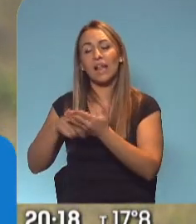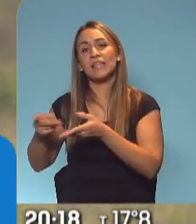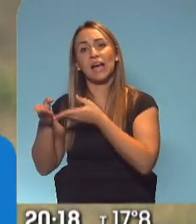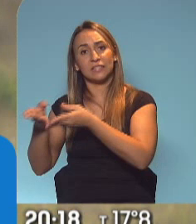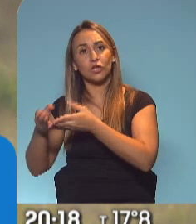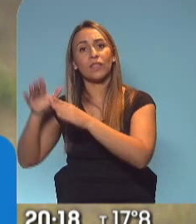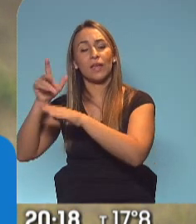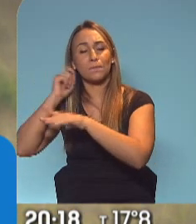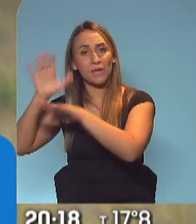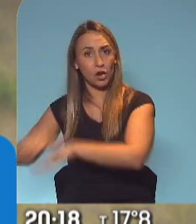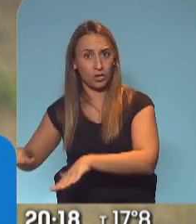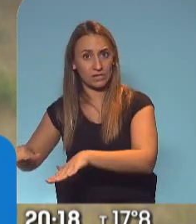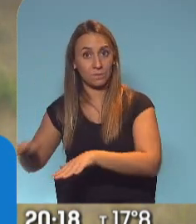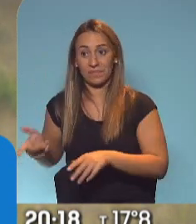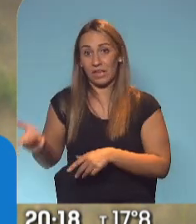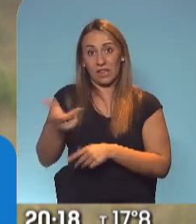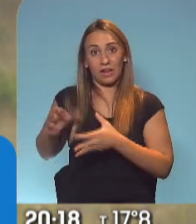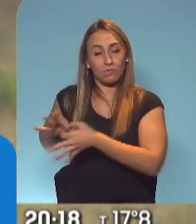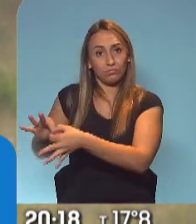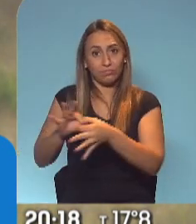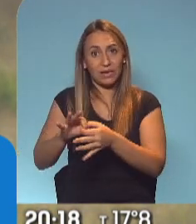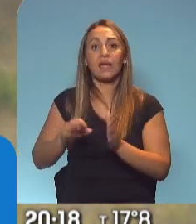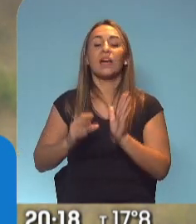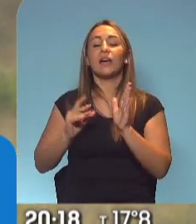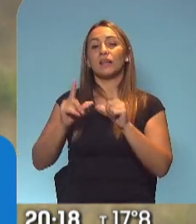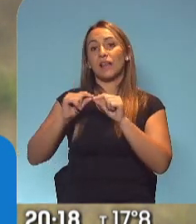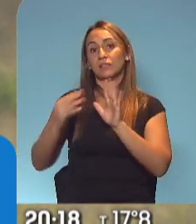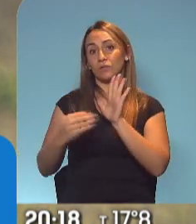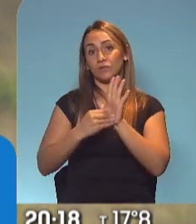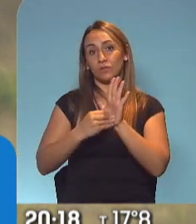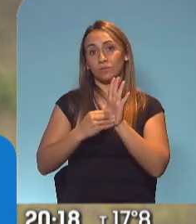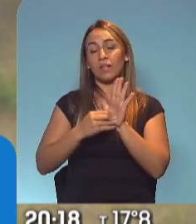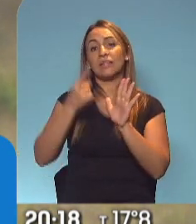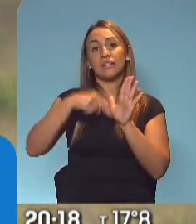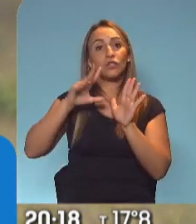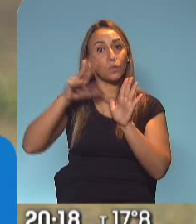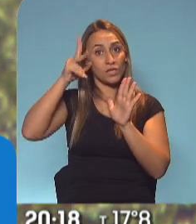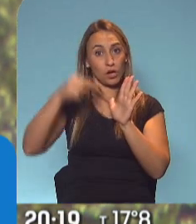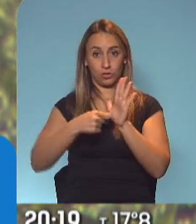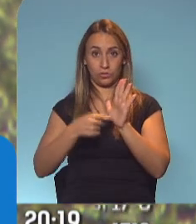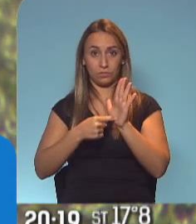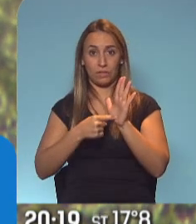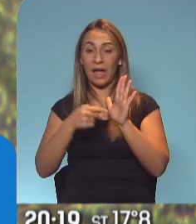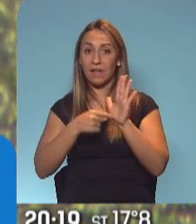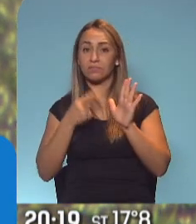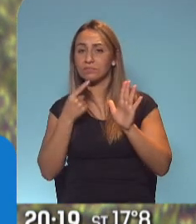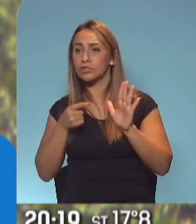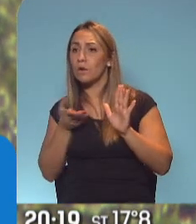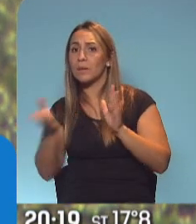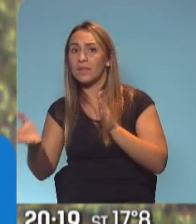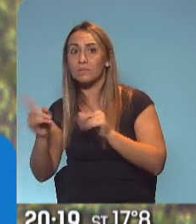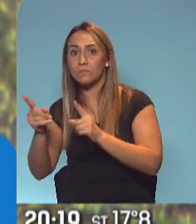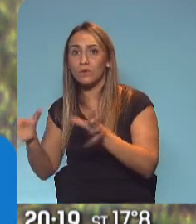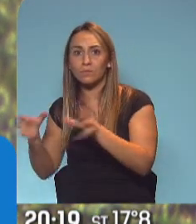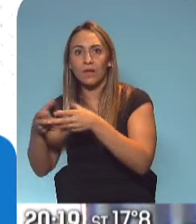de menores. En esa resolución, 16 de marzo, resolución 158, yo instruí a los defensores para que